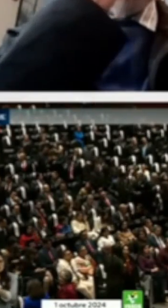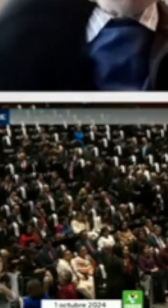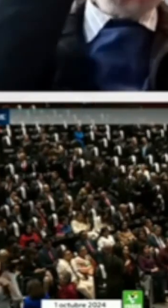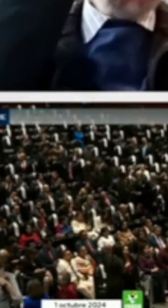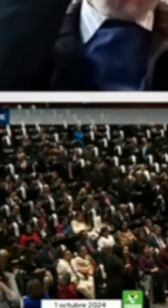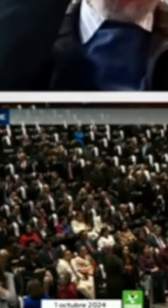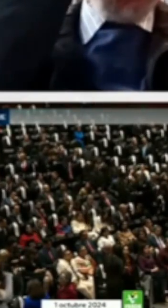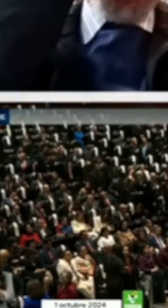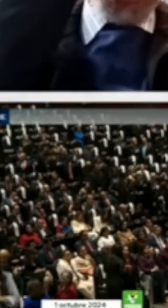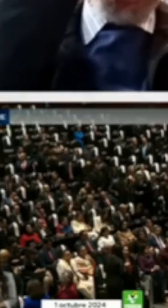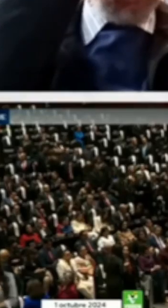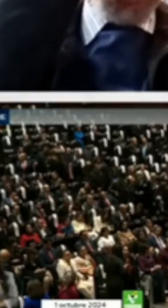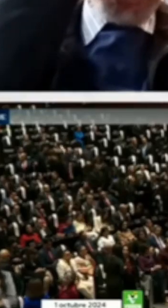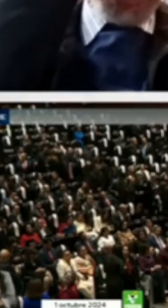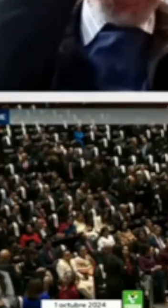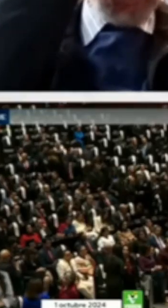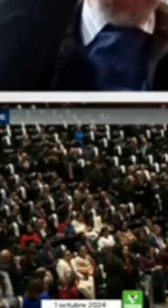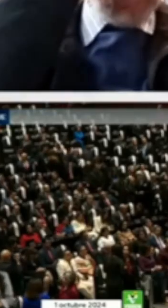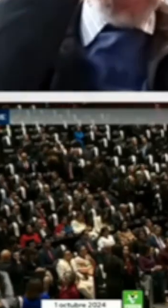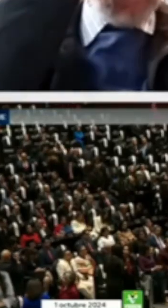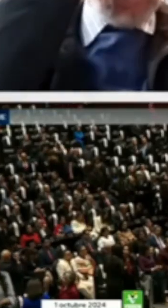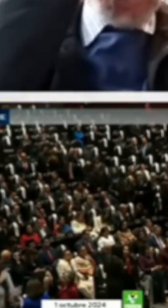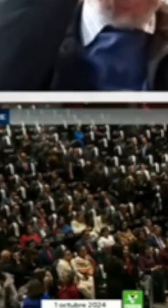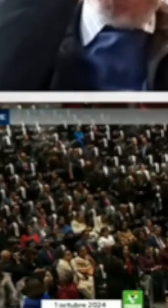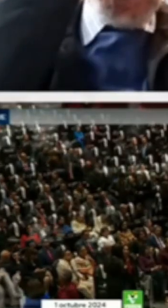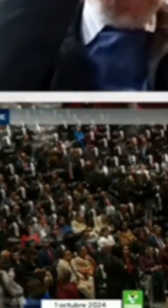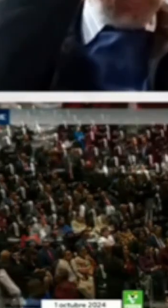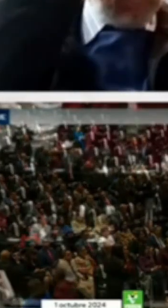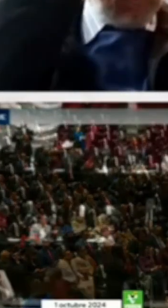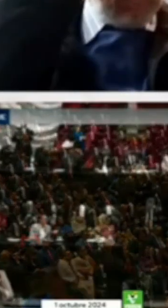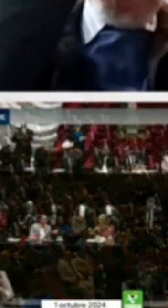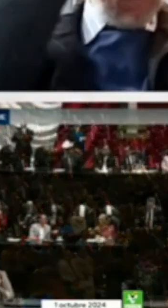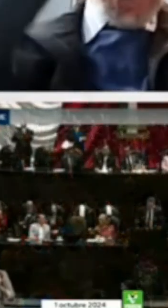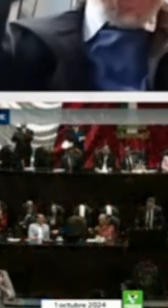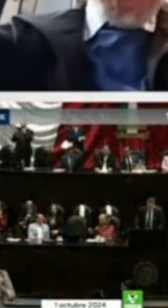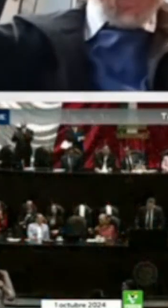por el gerero Velasco déjeme ver si podemos reenlistment